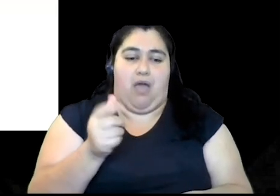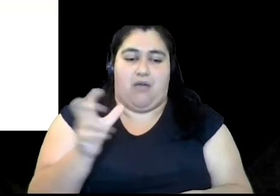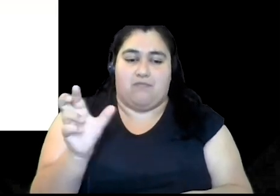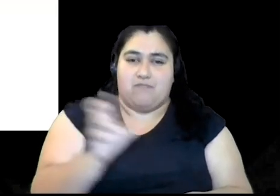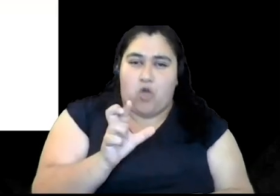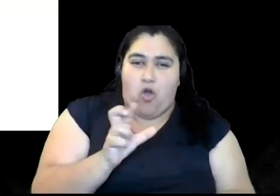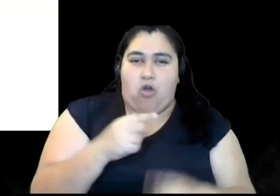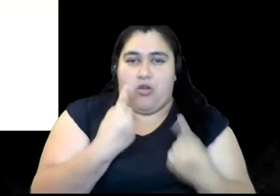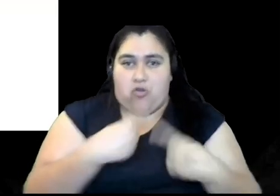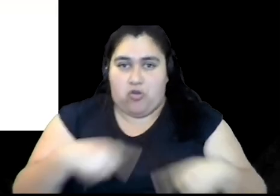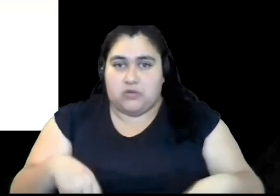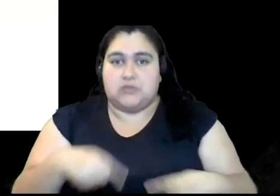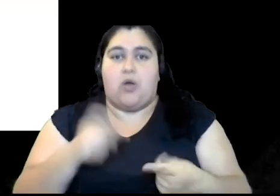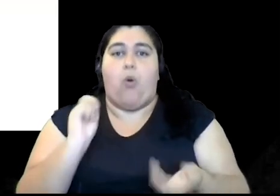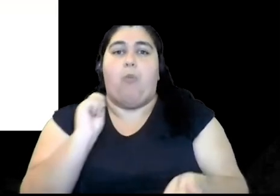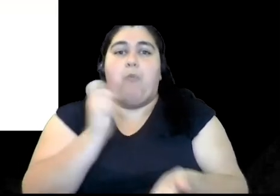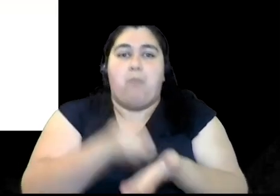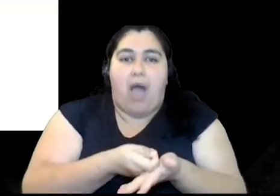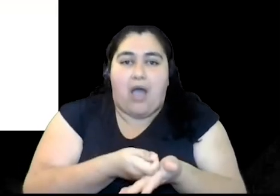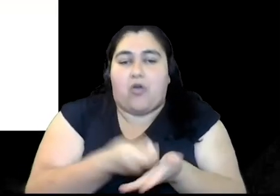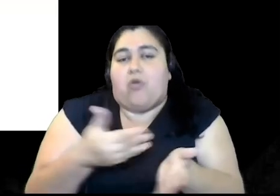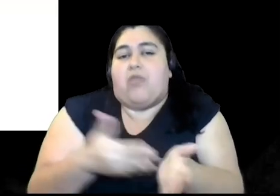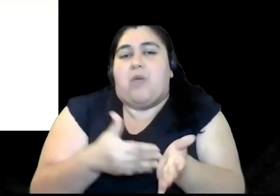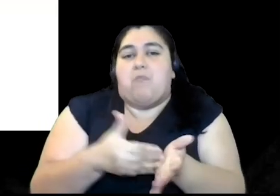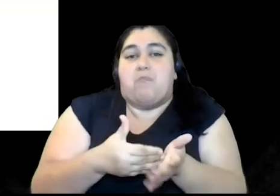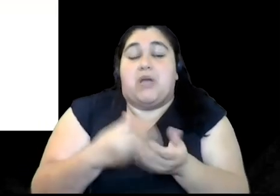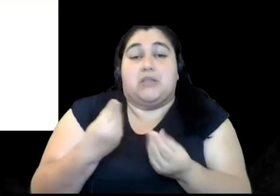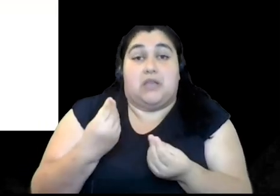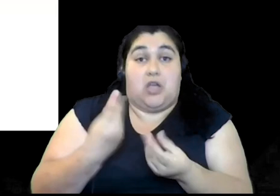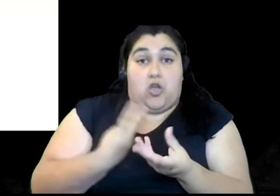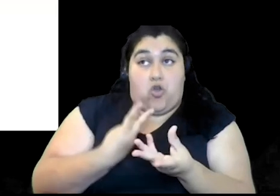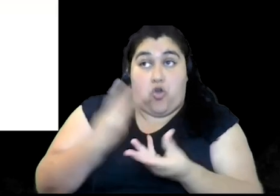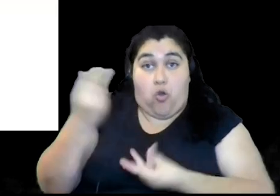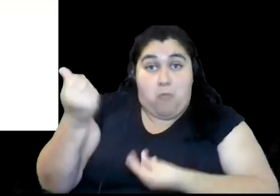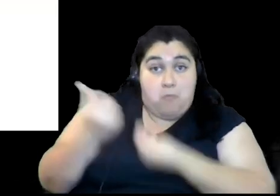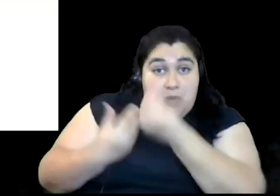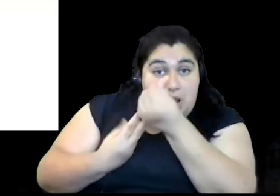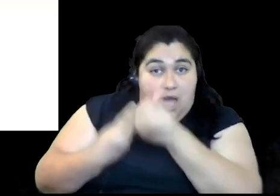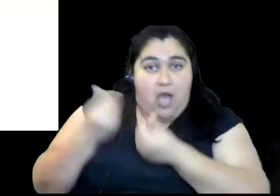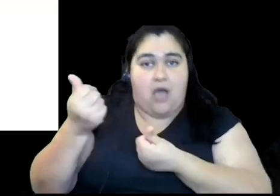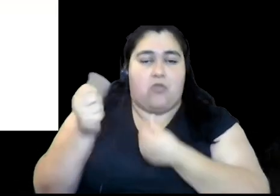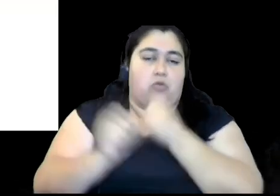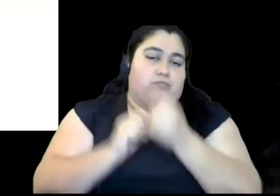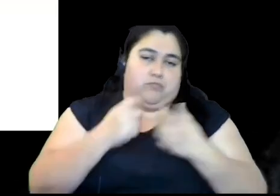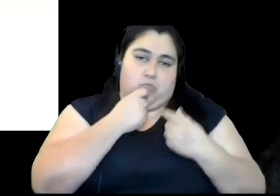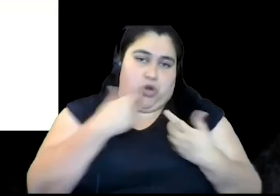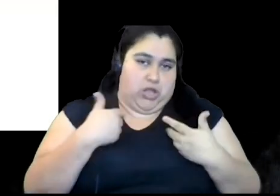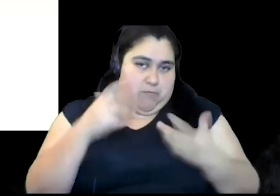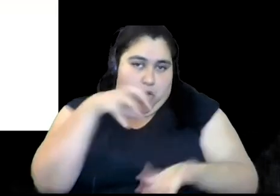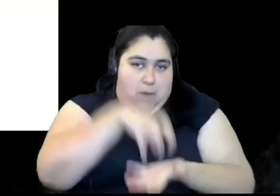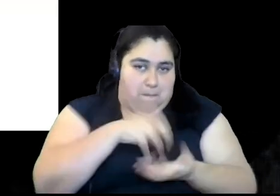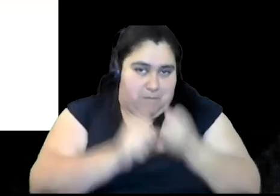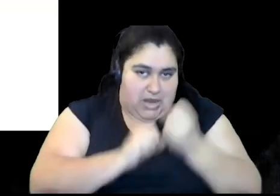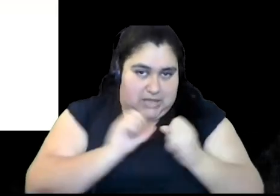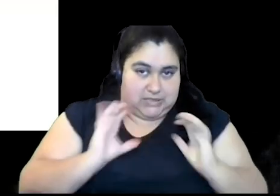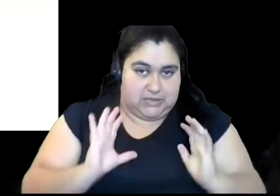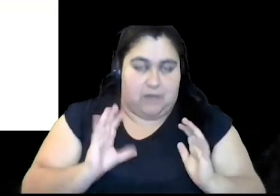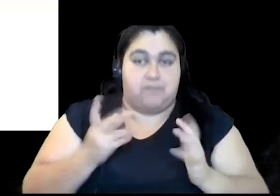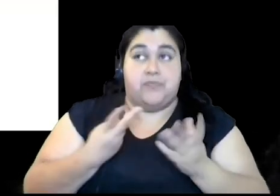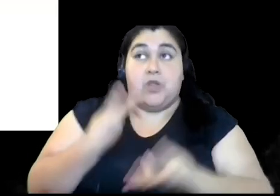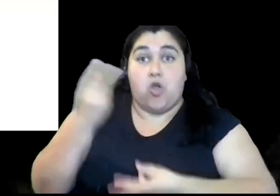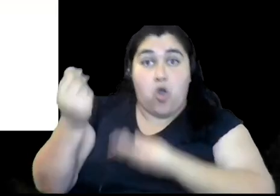luego entrego en pago por haber importado maquinarias, soy un sujeto empresa, por haber